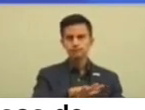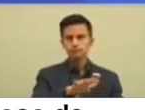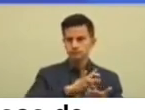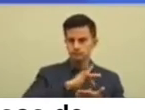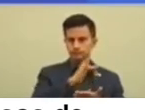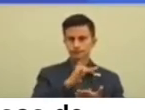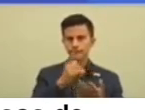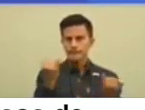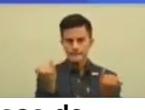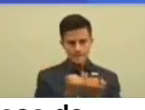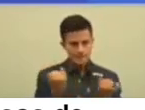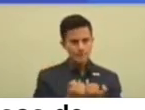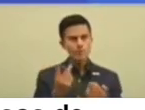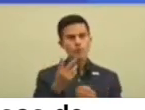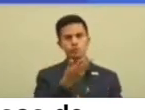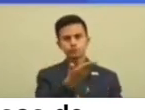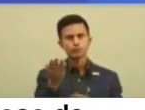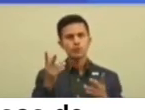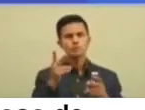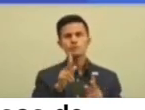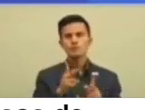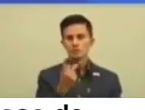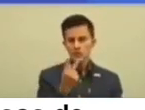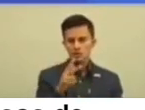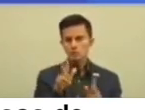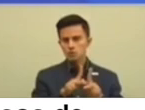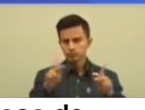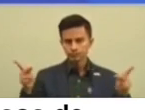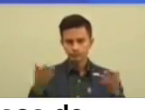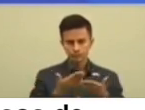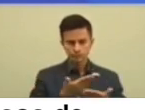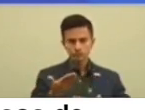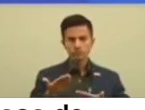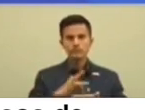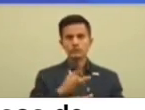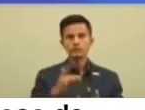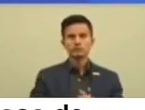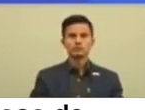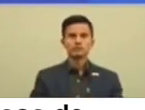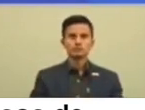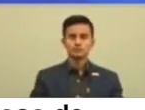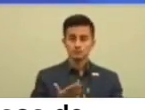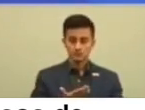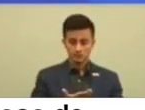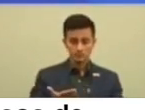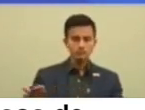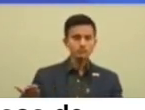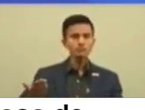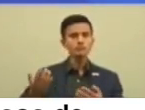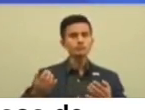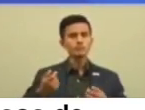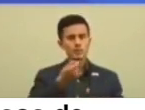la transmisión. El progreso de todo Estado es proporcional al desarrollo de su niñez. Por esa razón, la